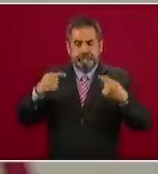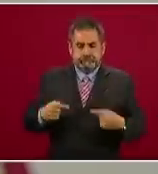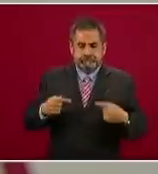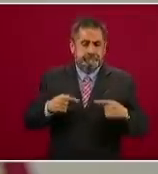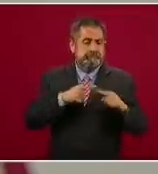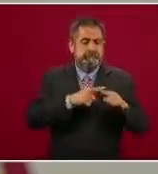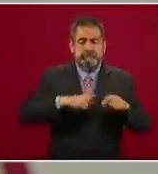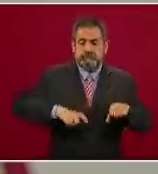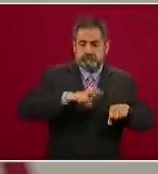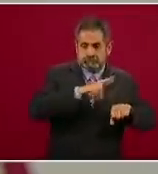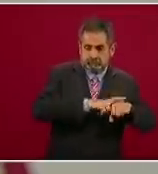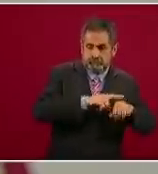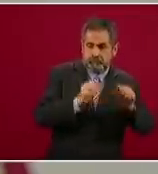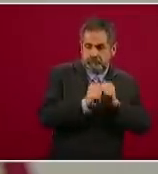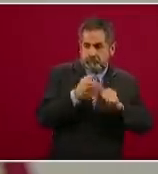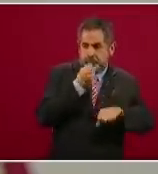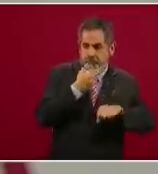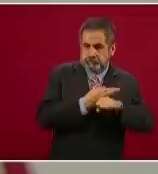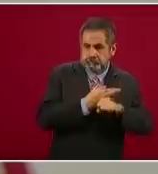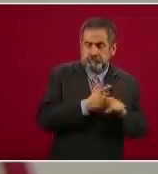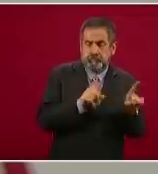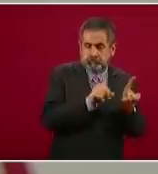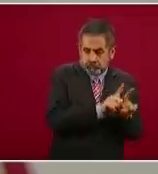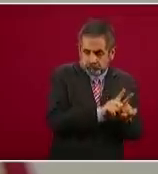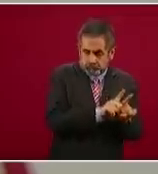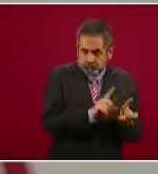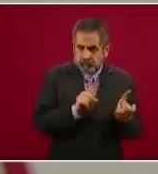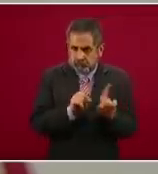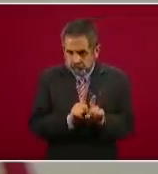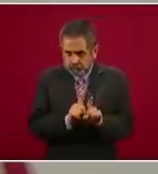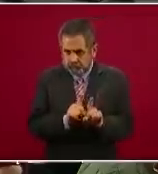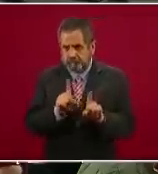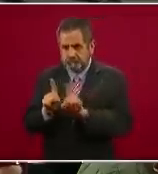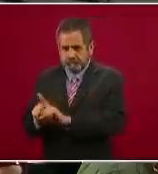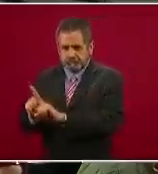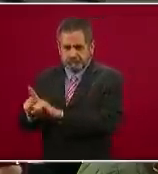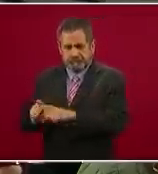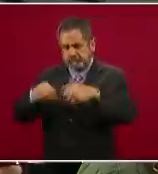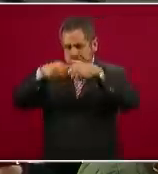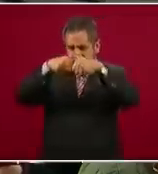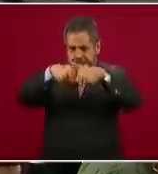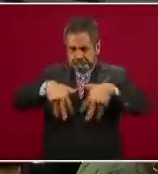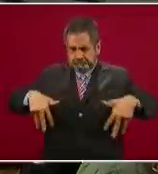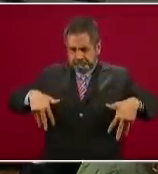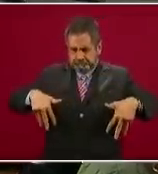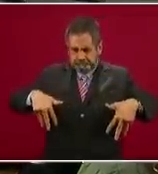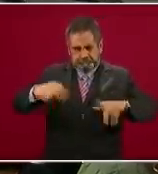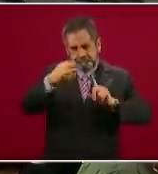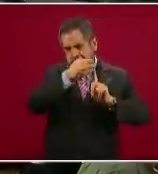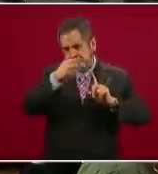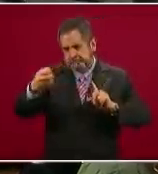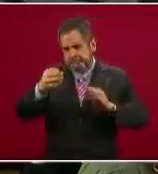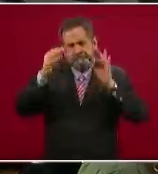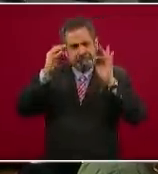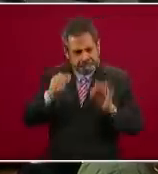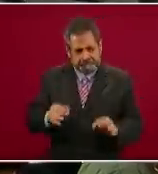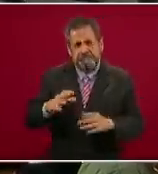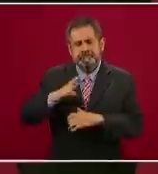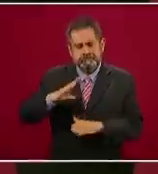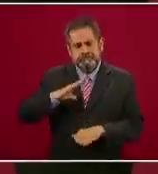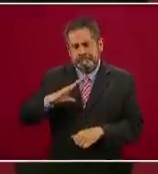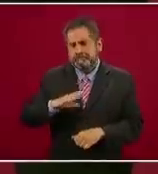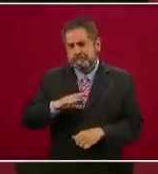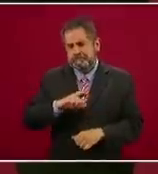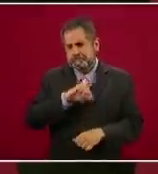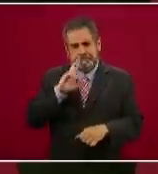en el nivel municipal que está en las jurisdicciones sanitarias. Hay una perfecta alineación de estos órganos de coordinación y